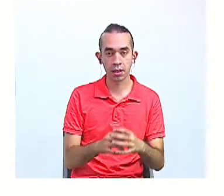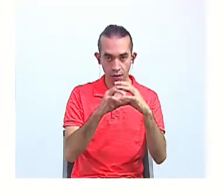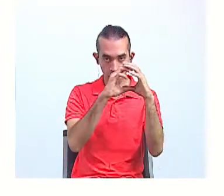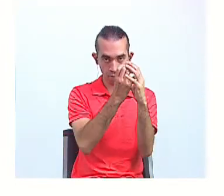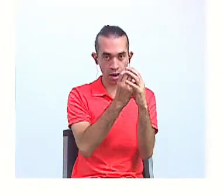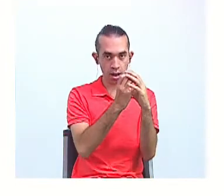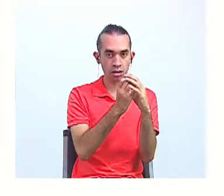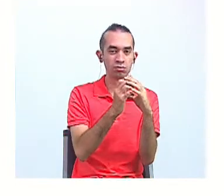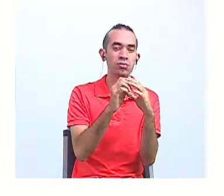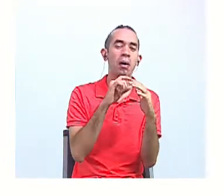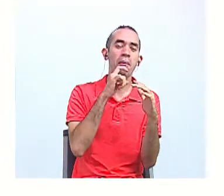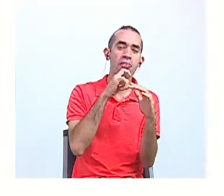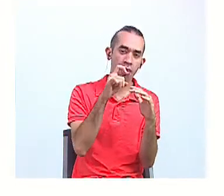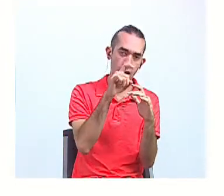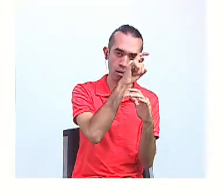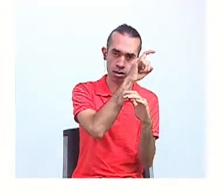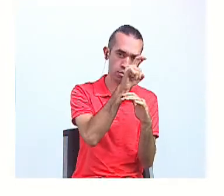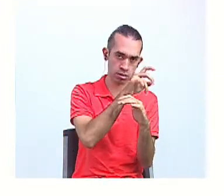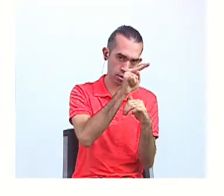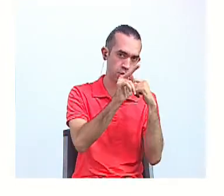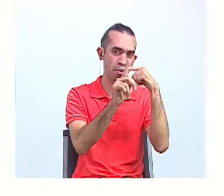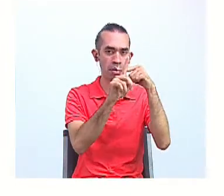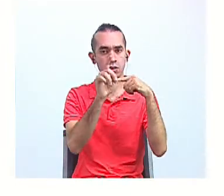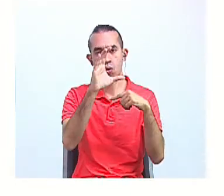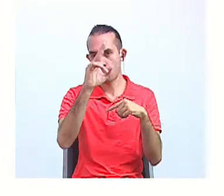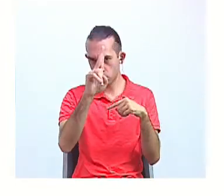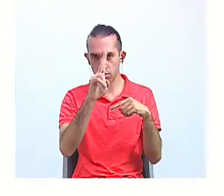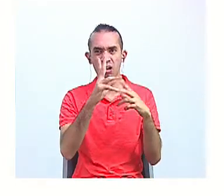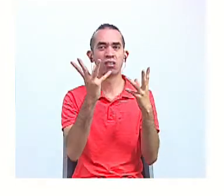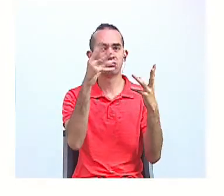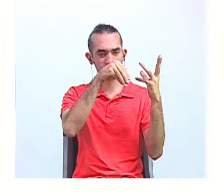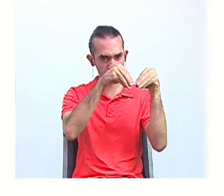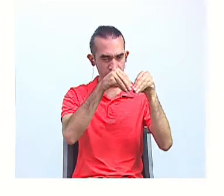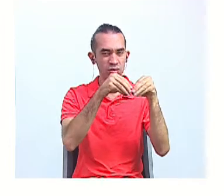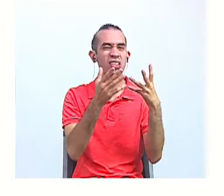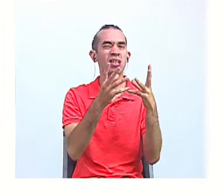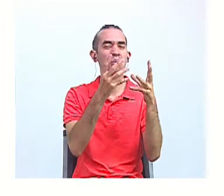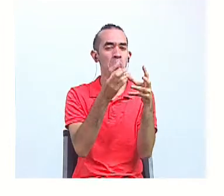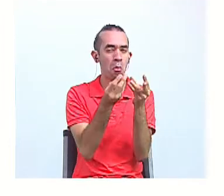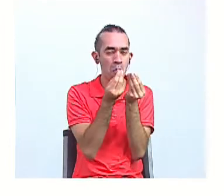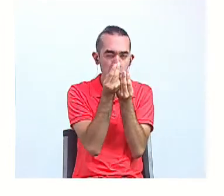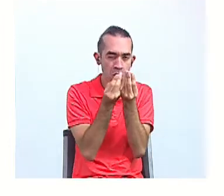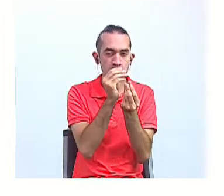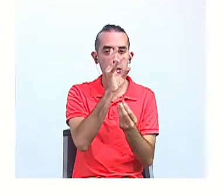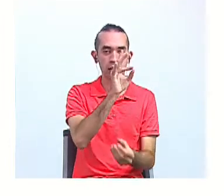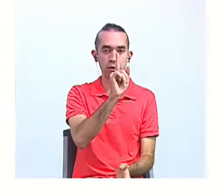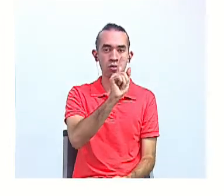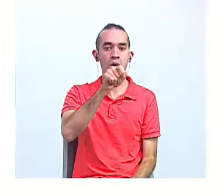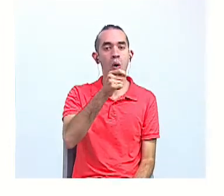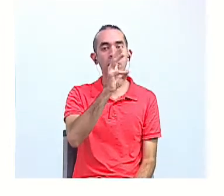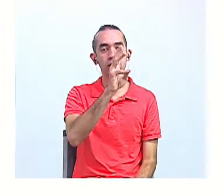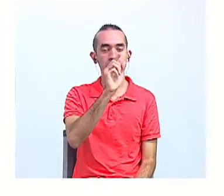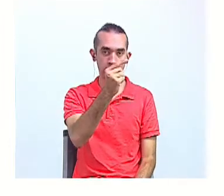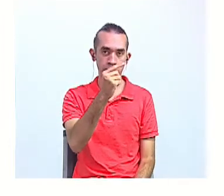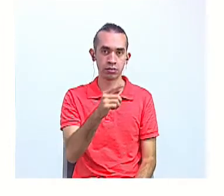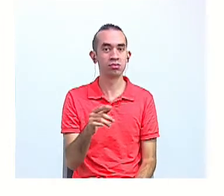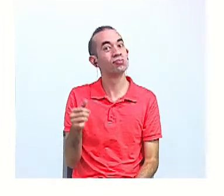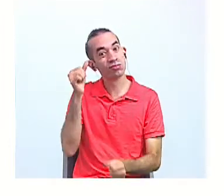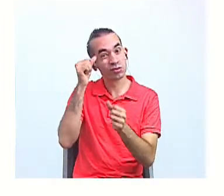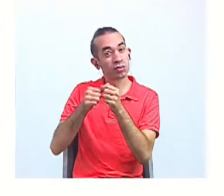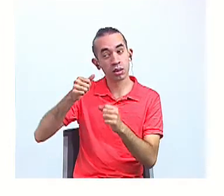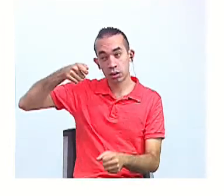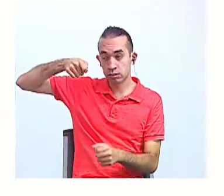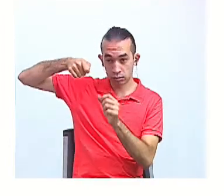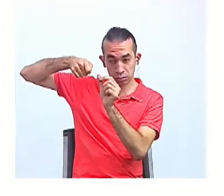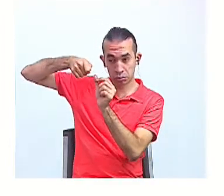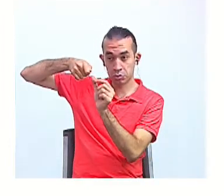esfera de latón fue de 71,6 gramos. También, mediante el vernier digital